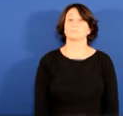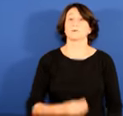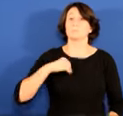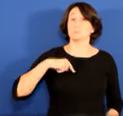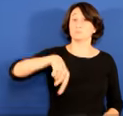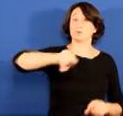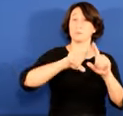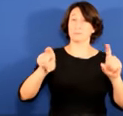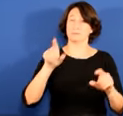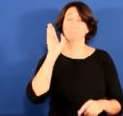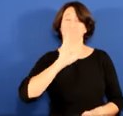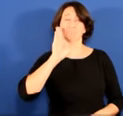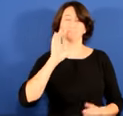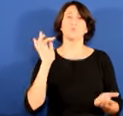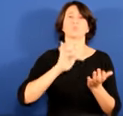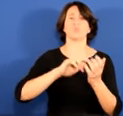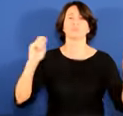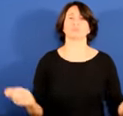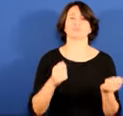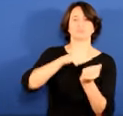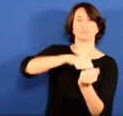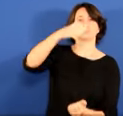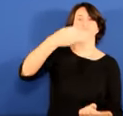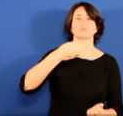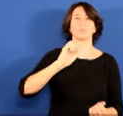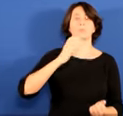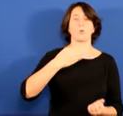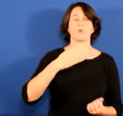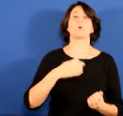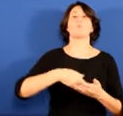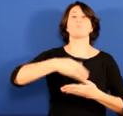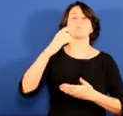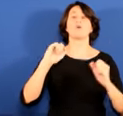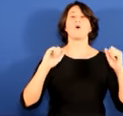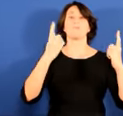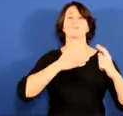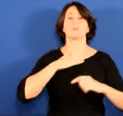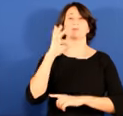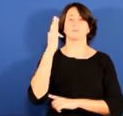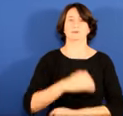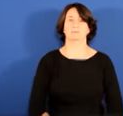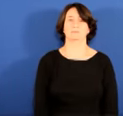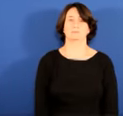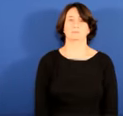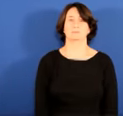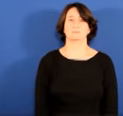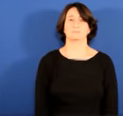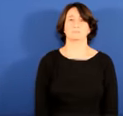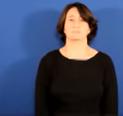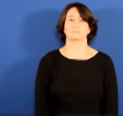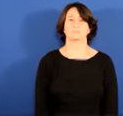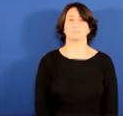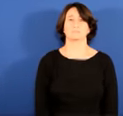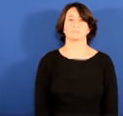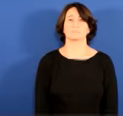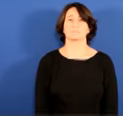ninguna actividad después de haber transcurrido un plazo de tiempo muy amplio desde su constitución. Los nombres de estas 30 firmas a las que se